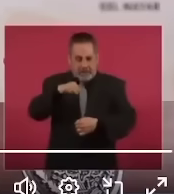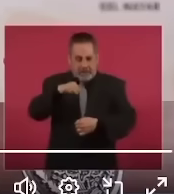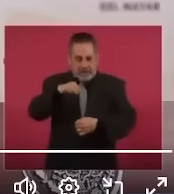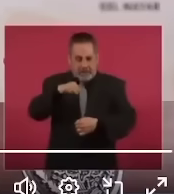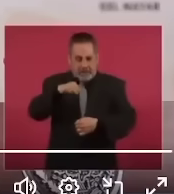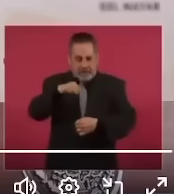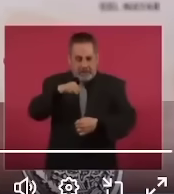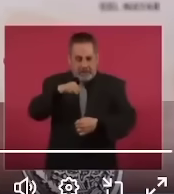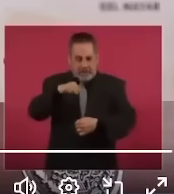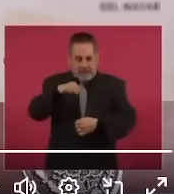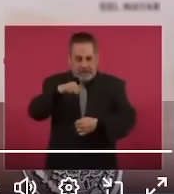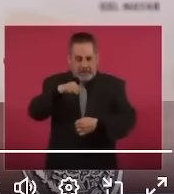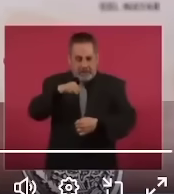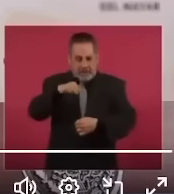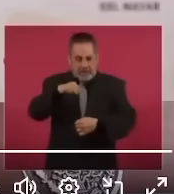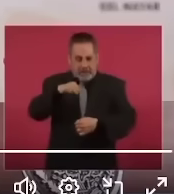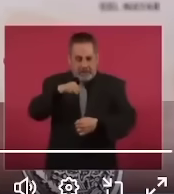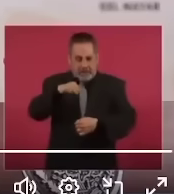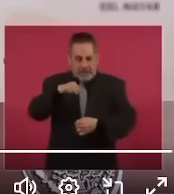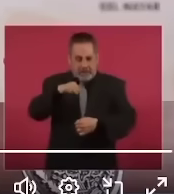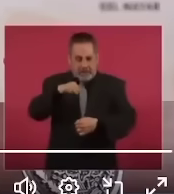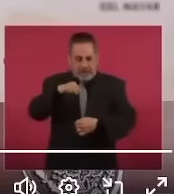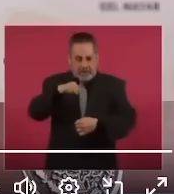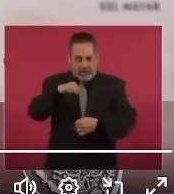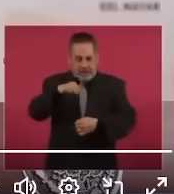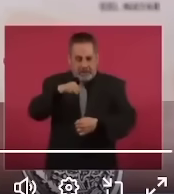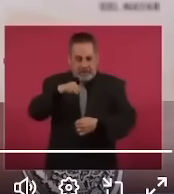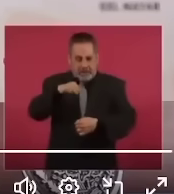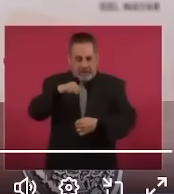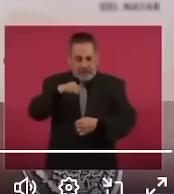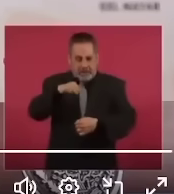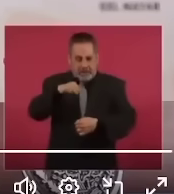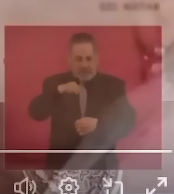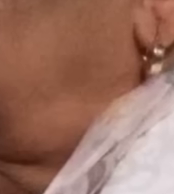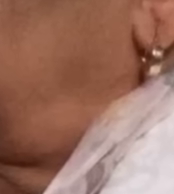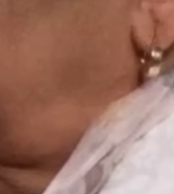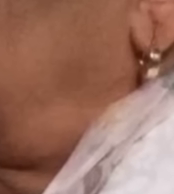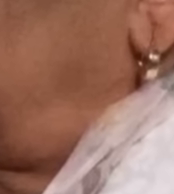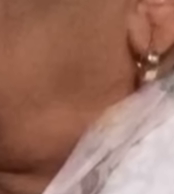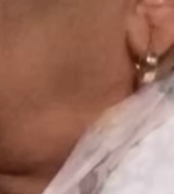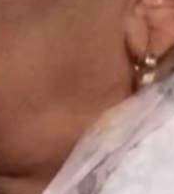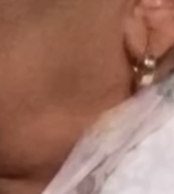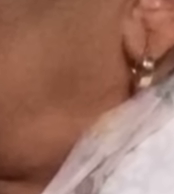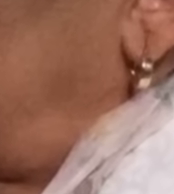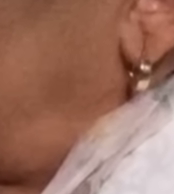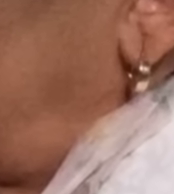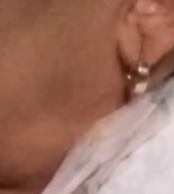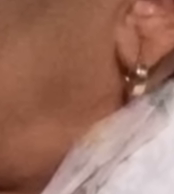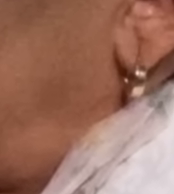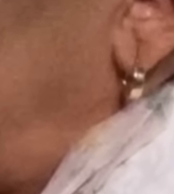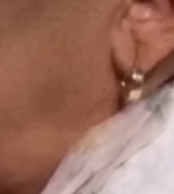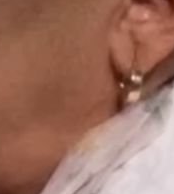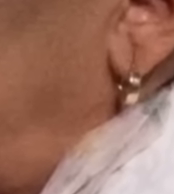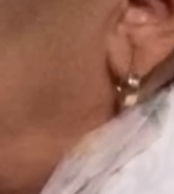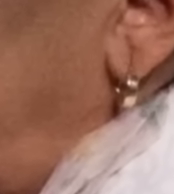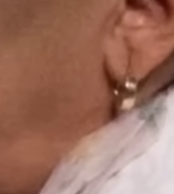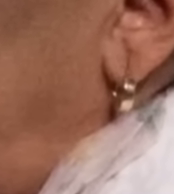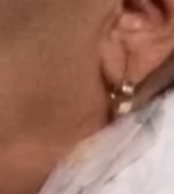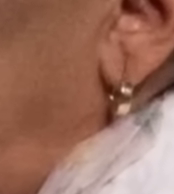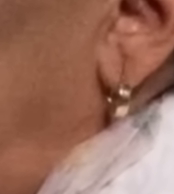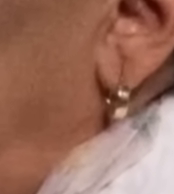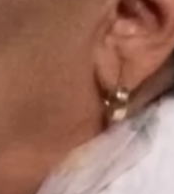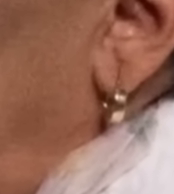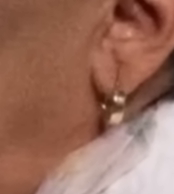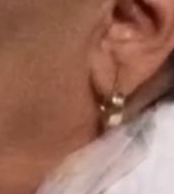sobre las eventuales causas de lo que se está registrando aquí en el estado de Tabasco. Y bueno,